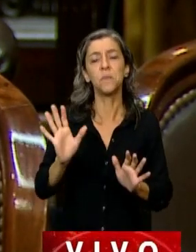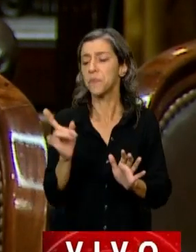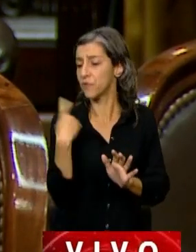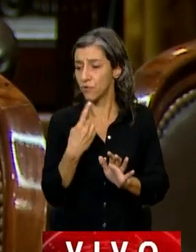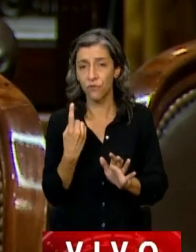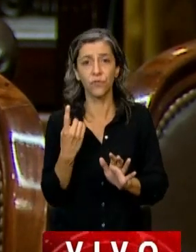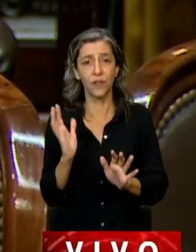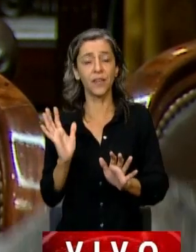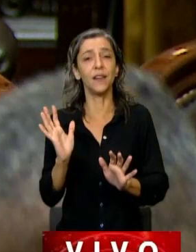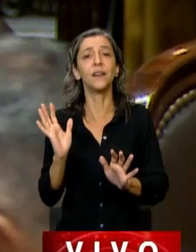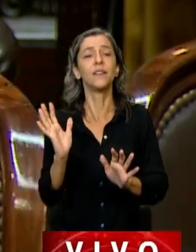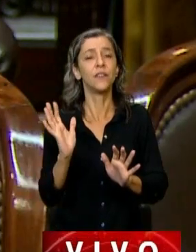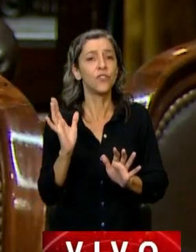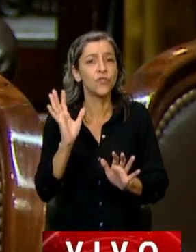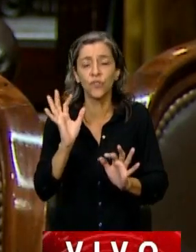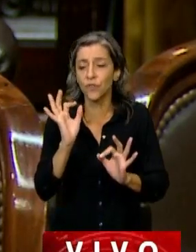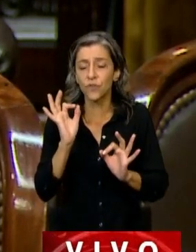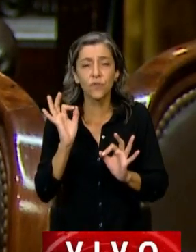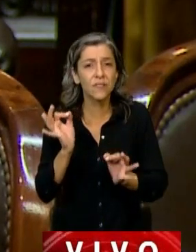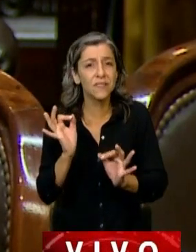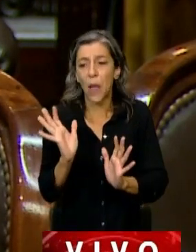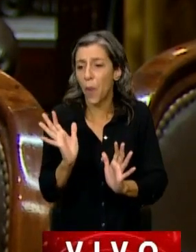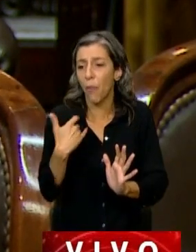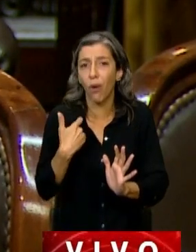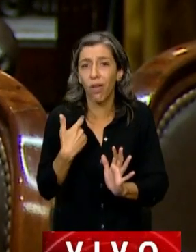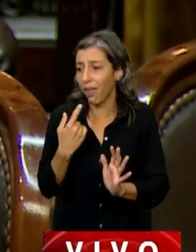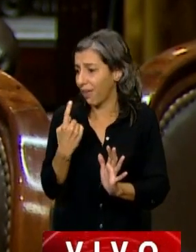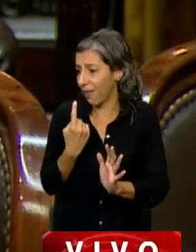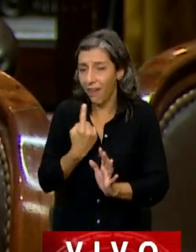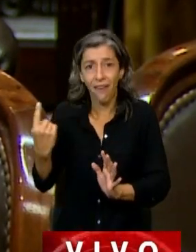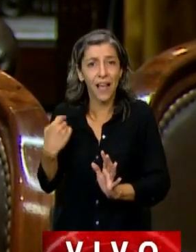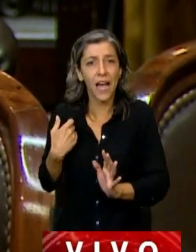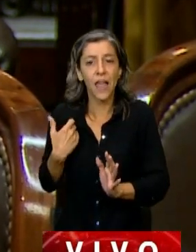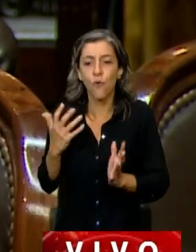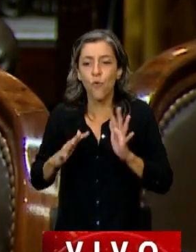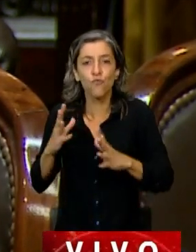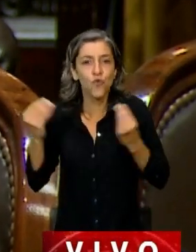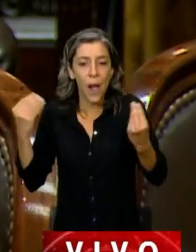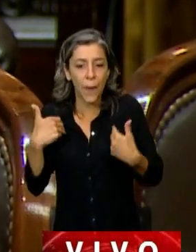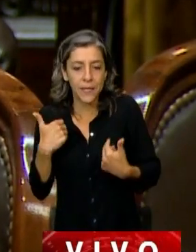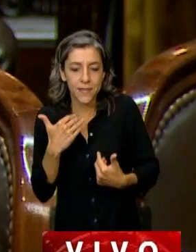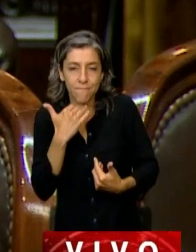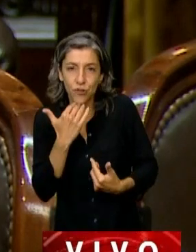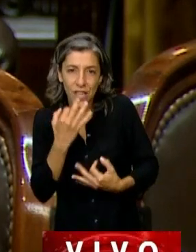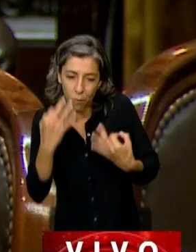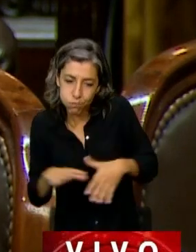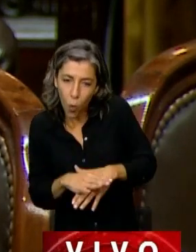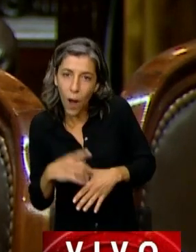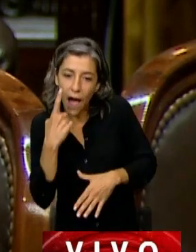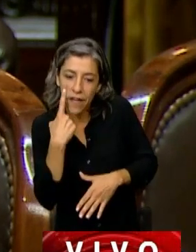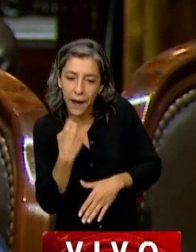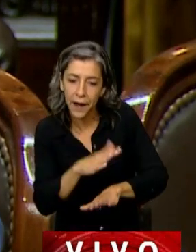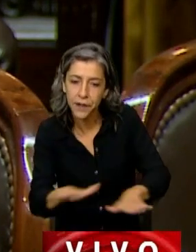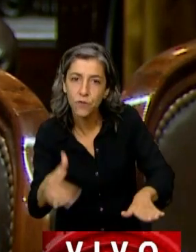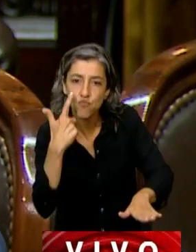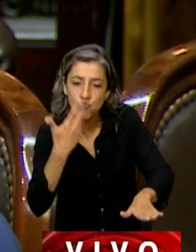nosotros, no tienen la capacitación necesaria para inferir cuando un chico o una chica puede estar dando